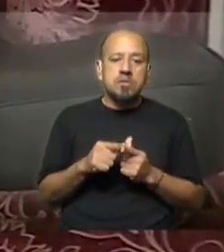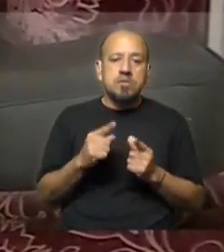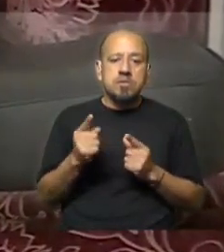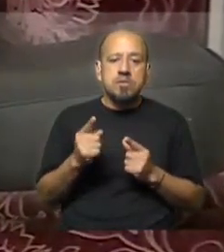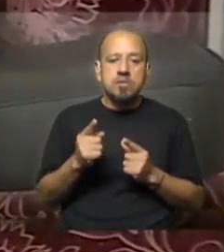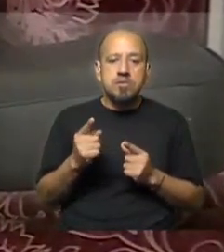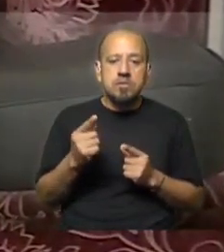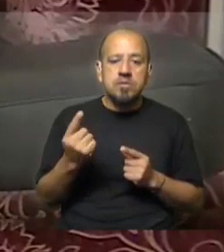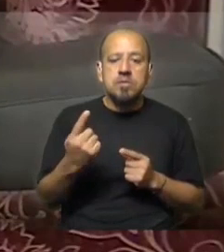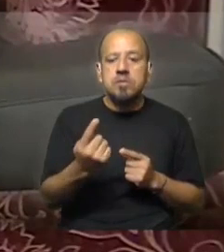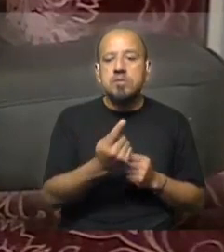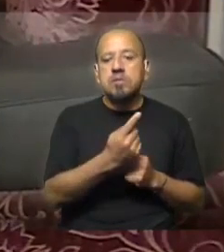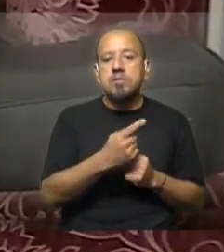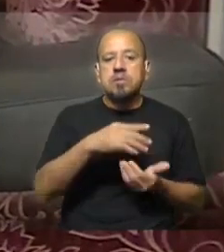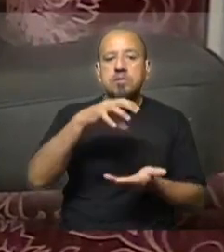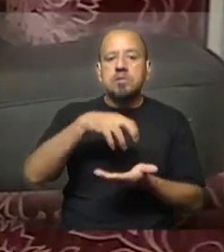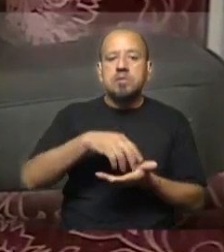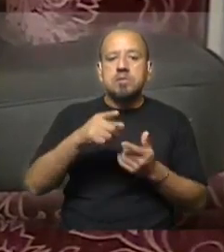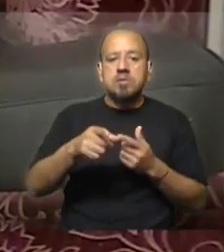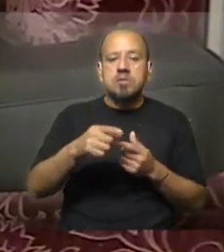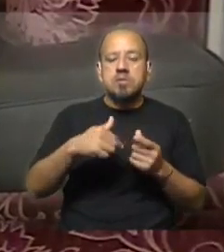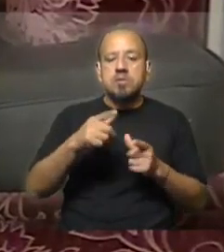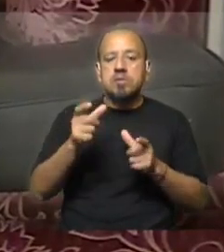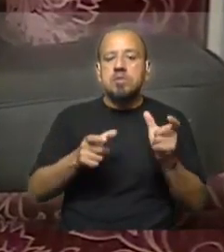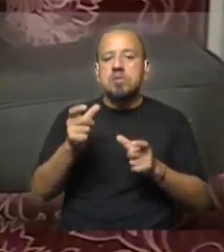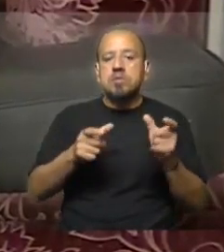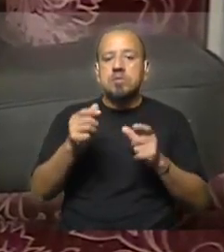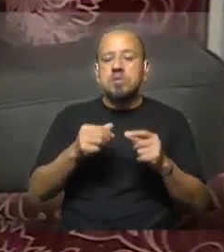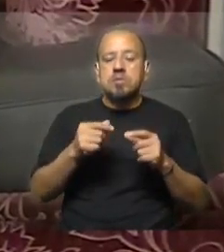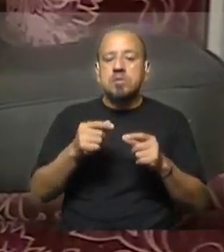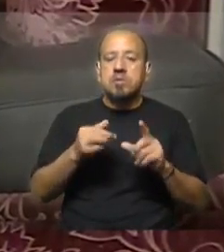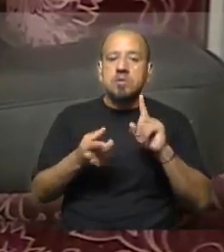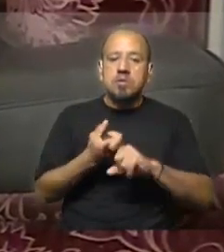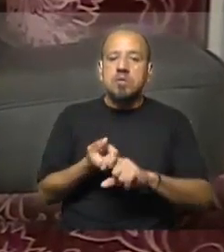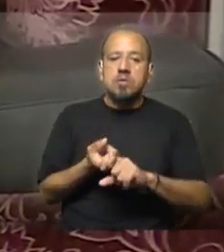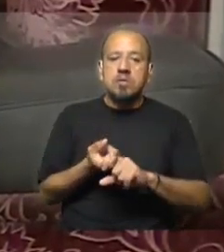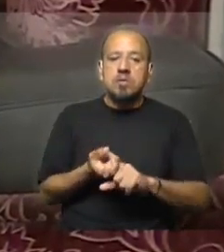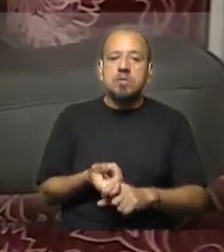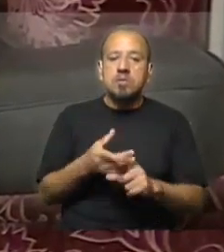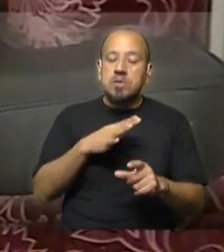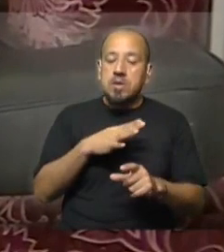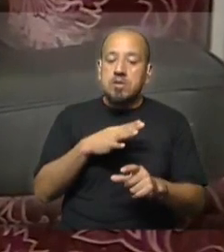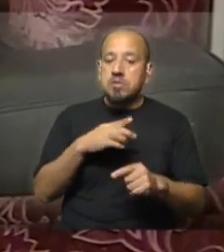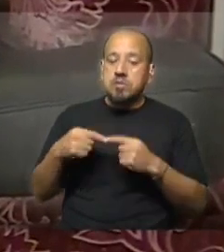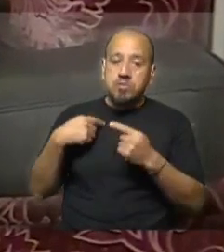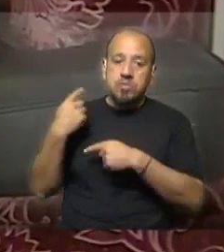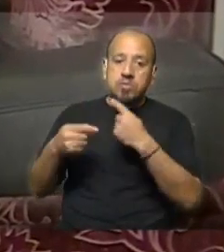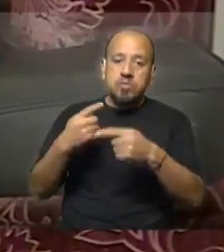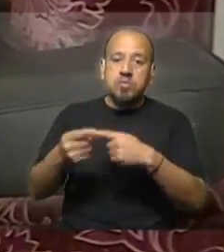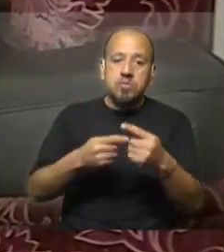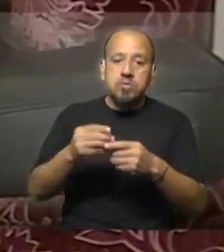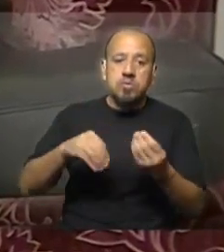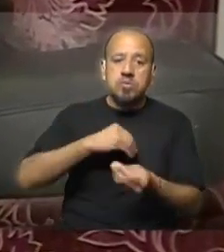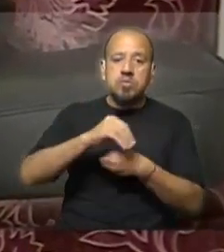vida, de cada refugiado que sobrevivió, de cada pareja, de cada matrimonio que había ahí, han surgido familias